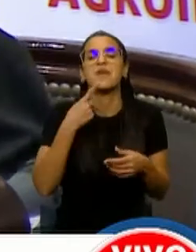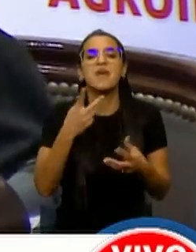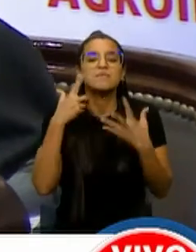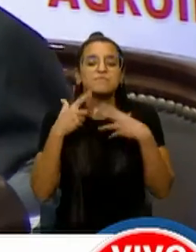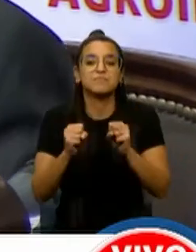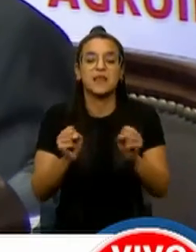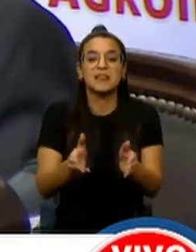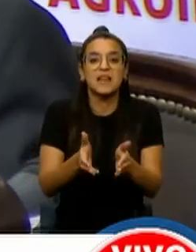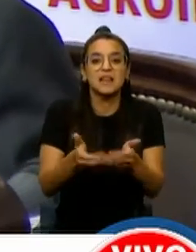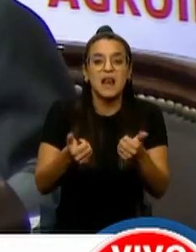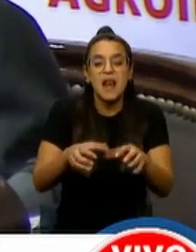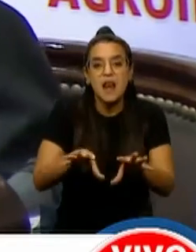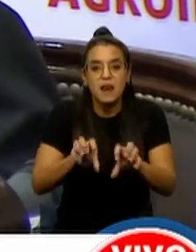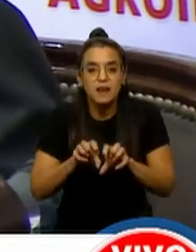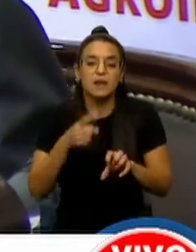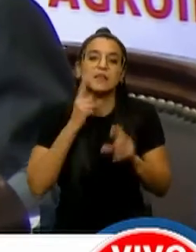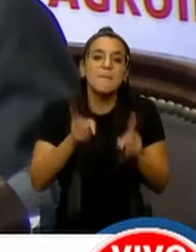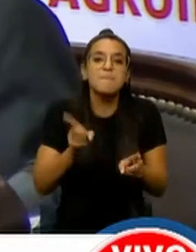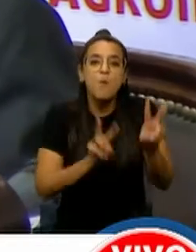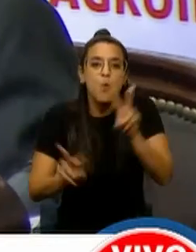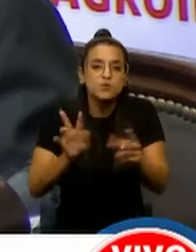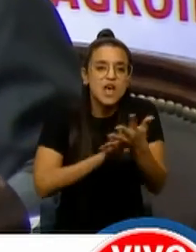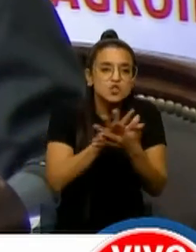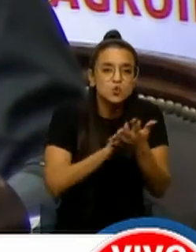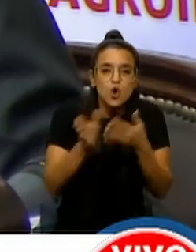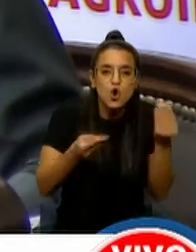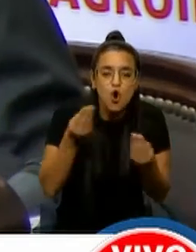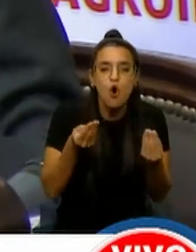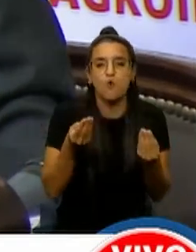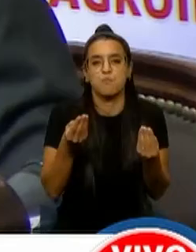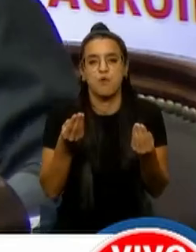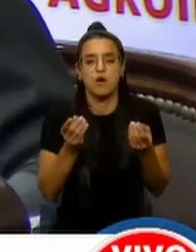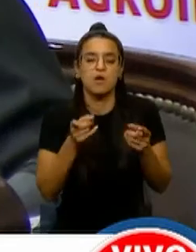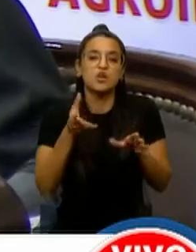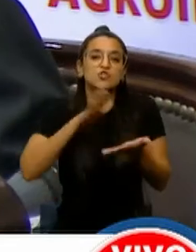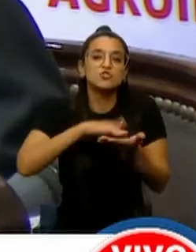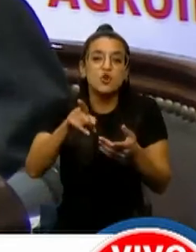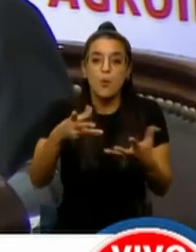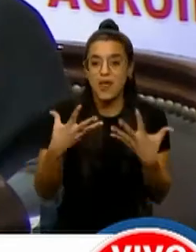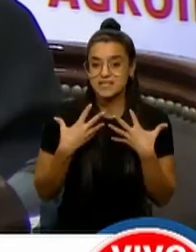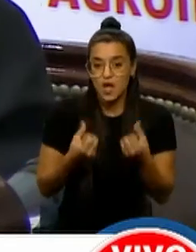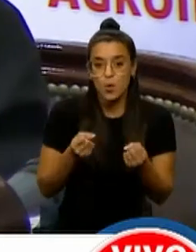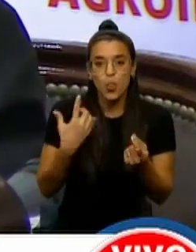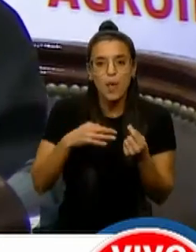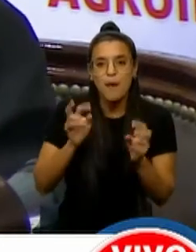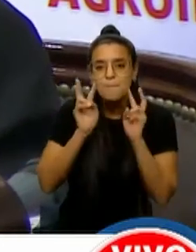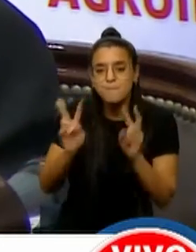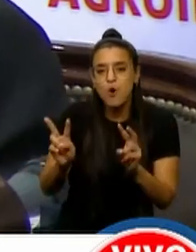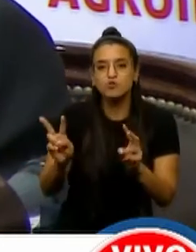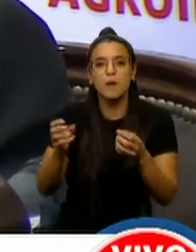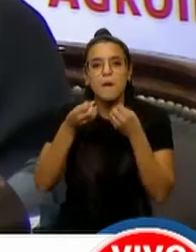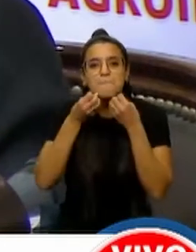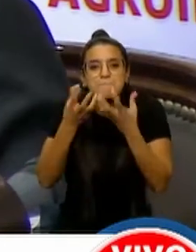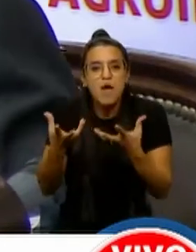diagnóstico más temprano, por lo tanto a la búsqueda de soluciones, por lo tanto a que desde el punto de vista sanitario podamos abordar mejor